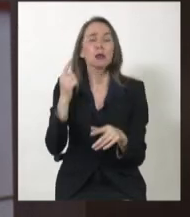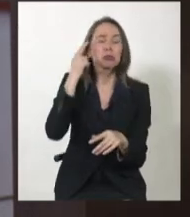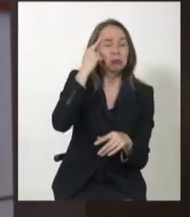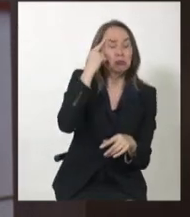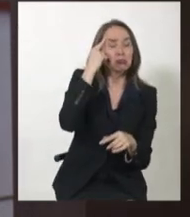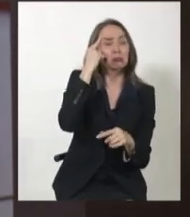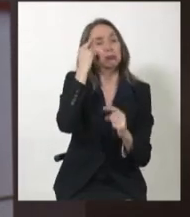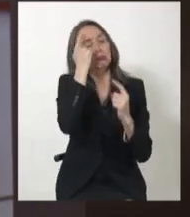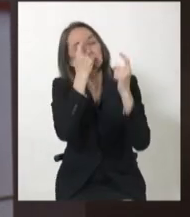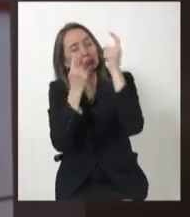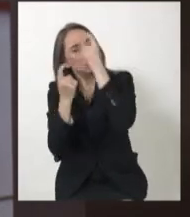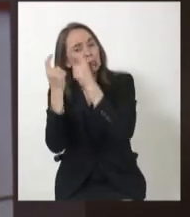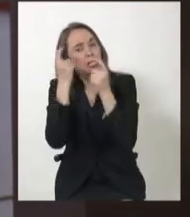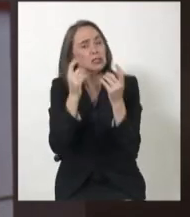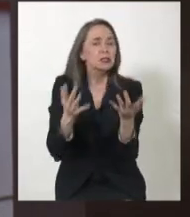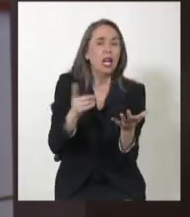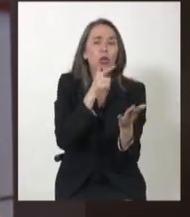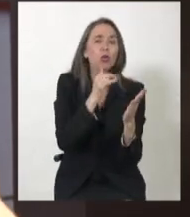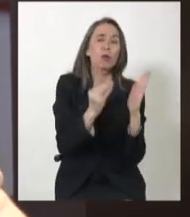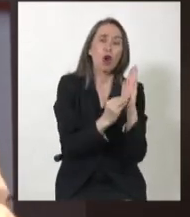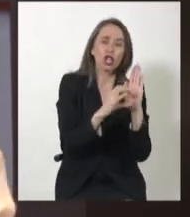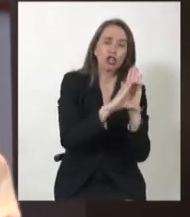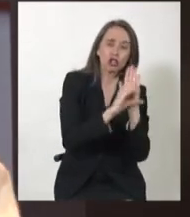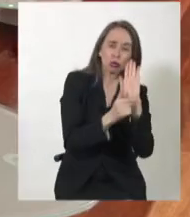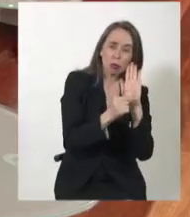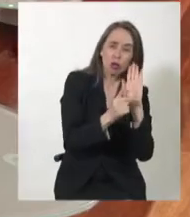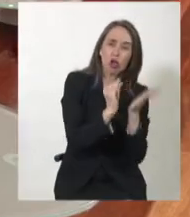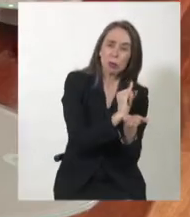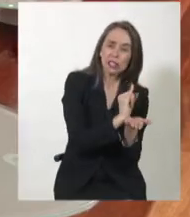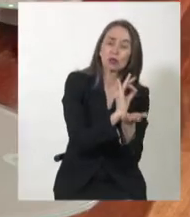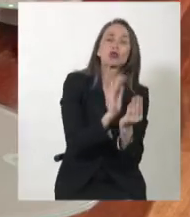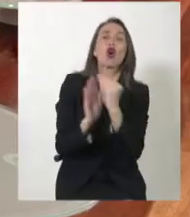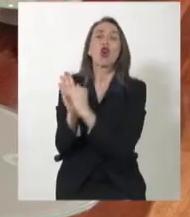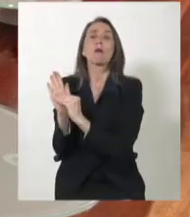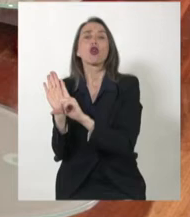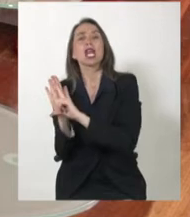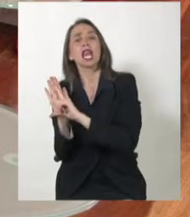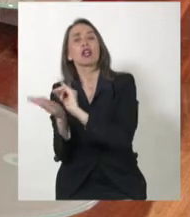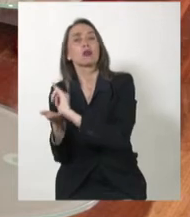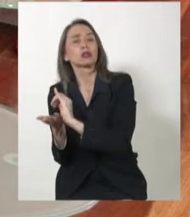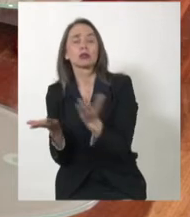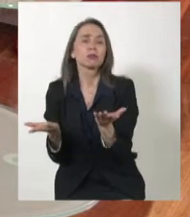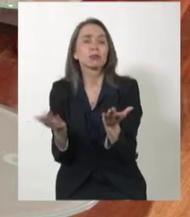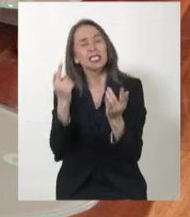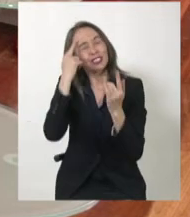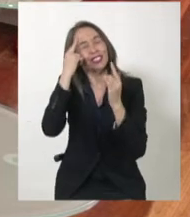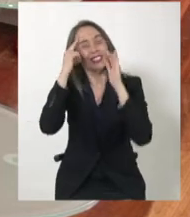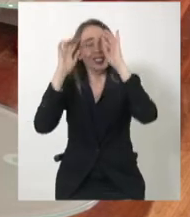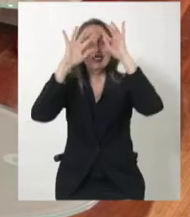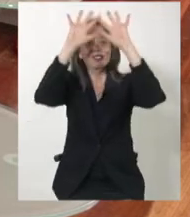pensar, ¿no es cierto?, es dudoso. Pero eso es lo que pienso yo así en una volada